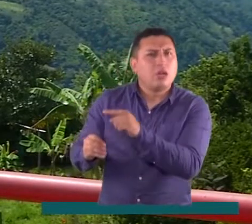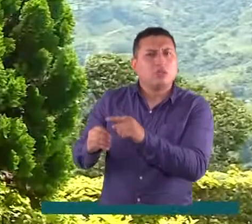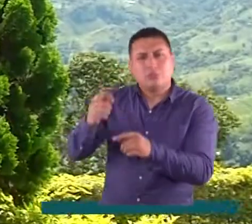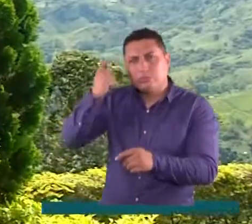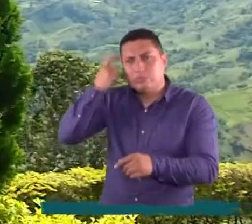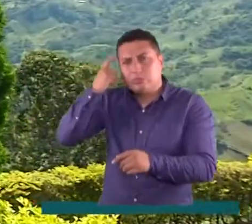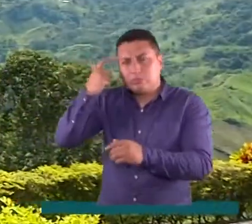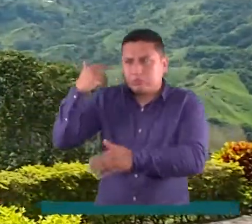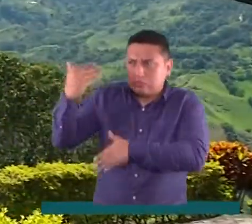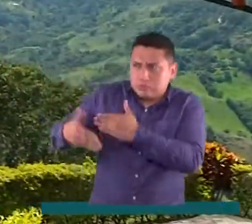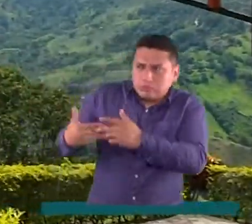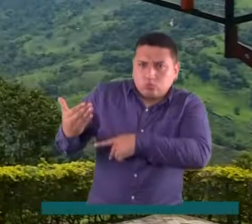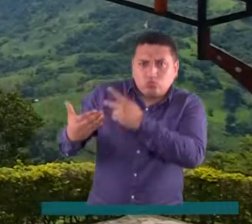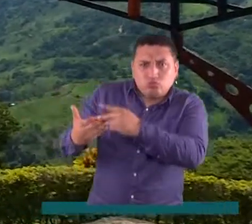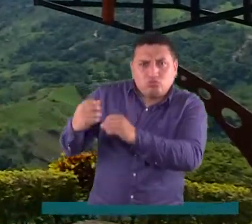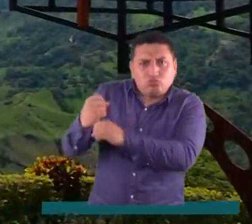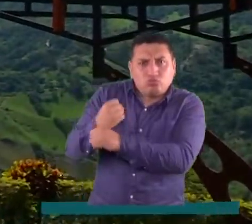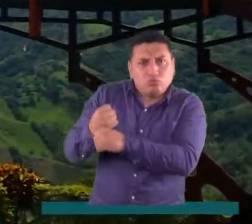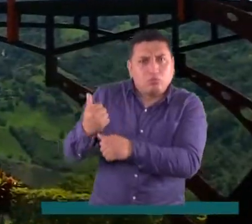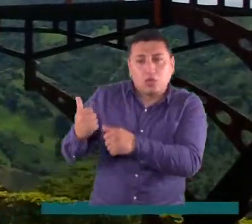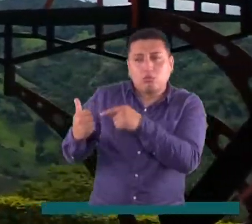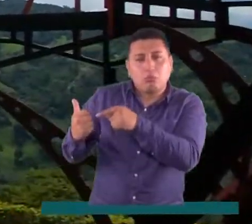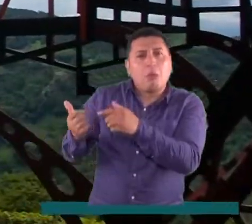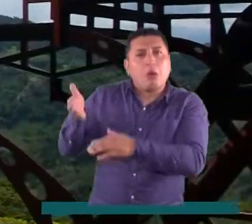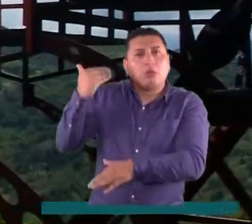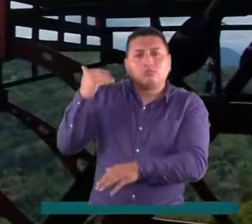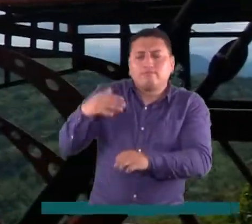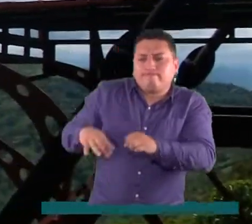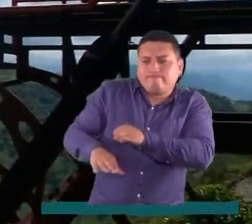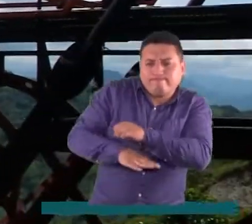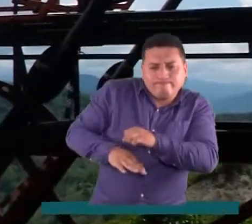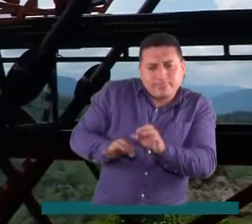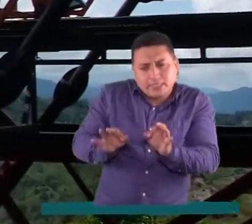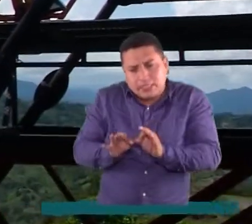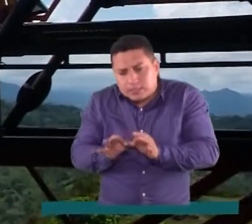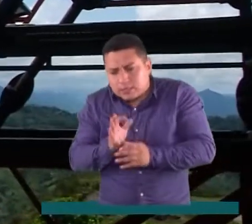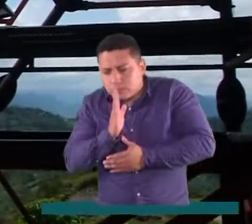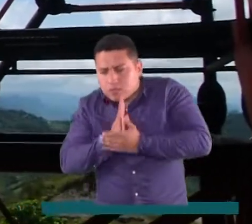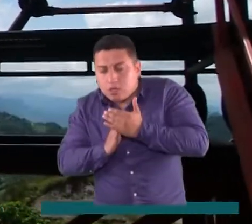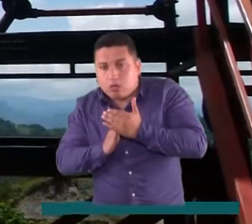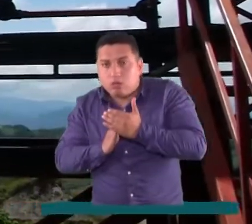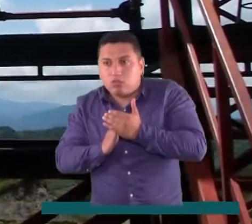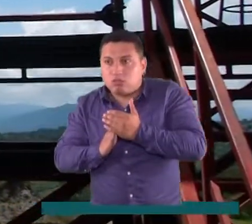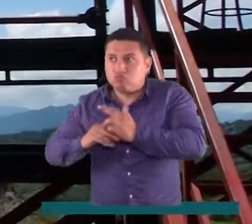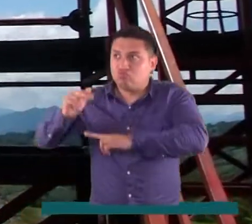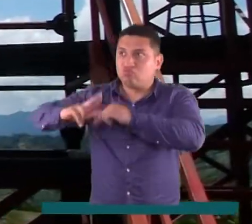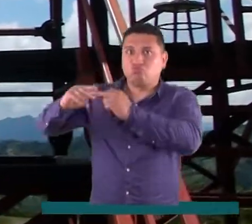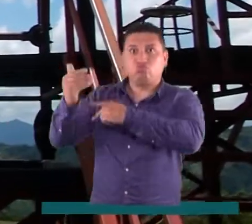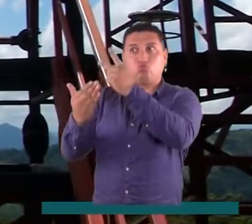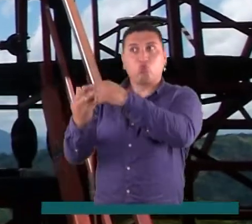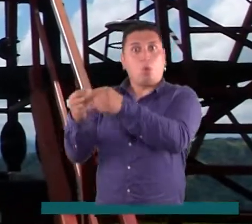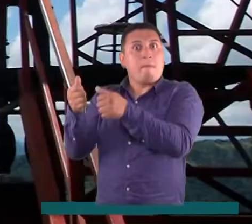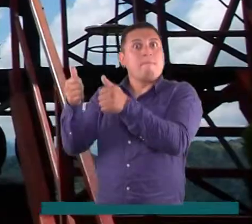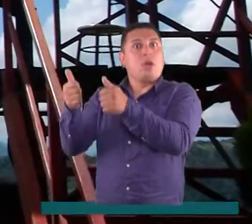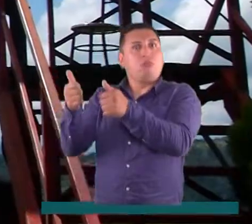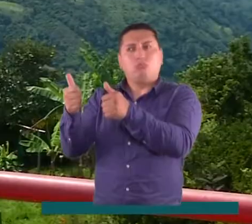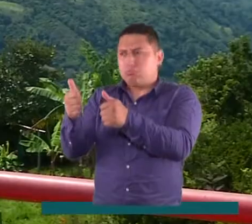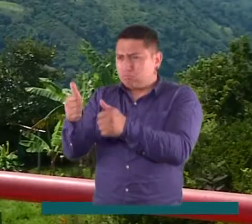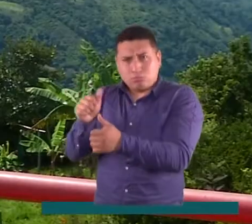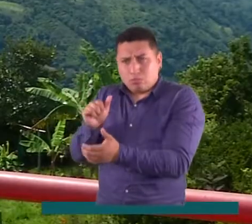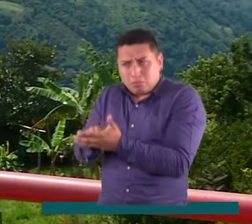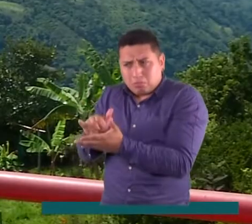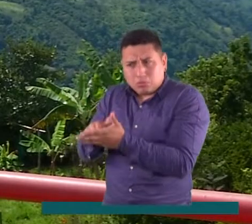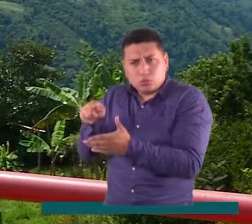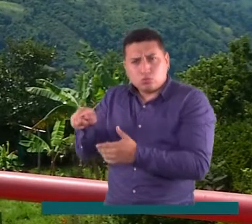como ha sabido llevar sus cosas, como te digo. Él viene desde abajo y hoy por hoy sigue siendo la misma persona,